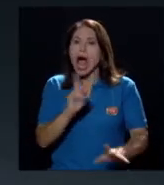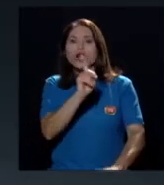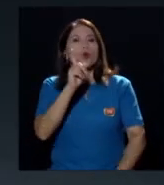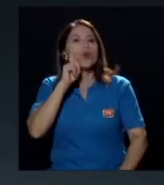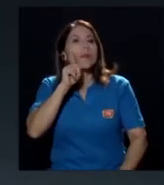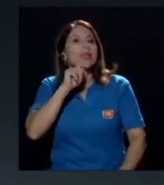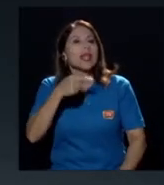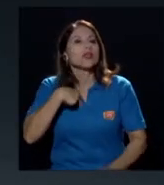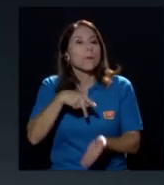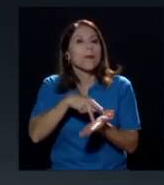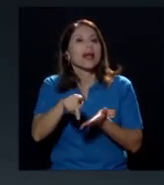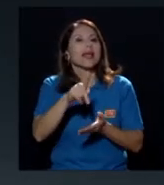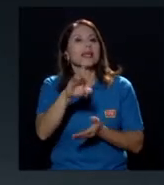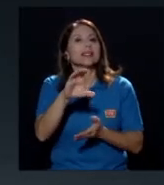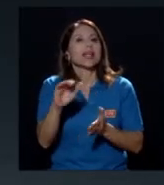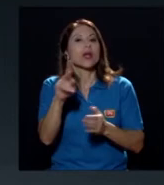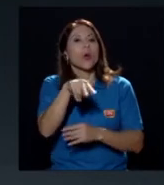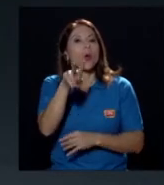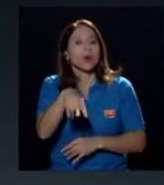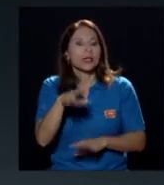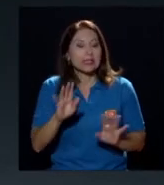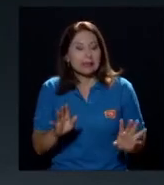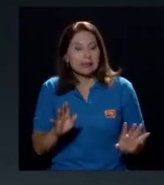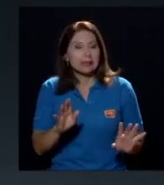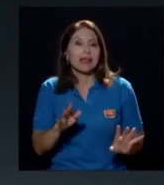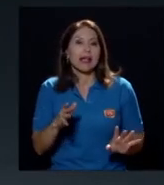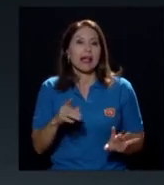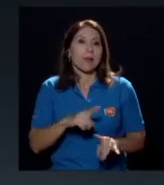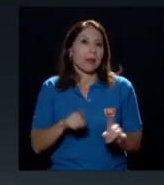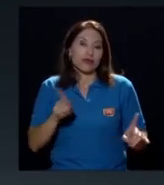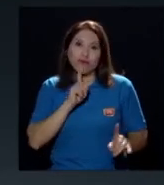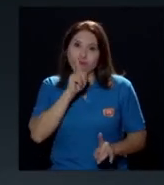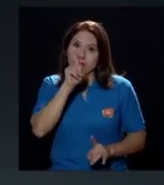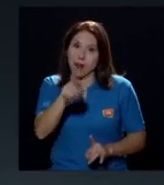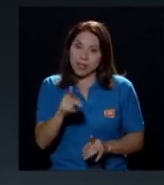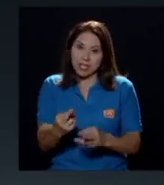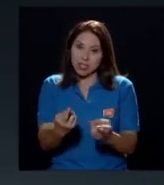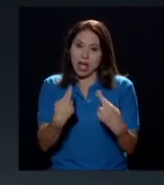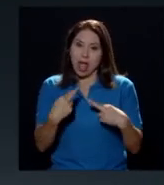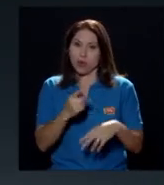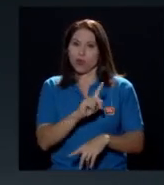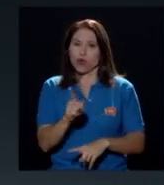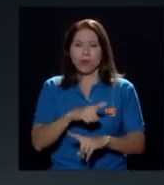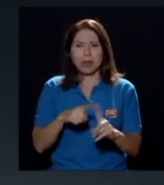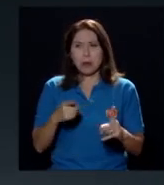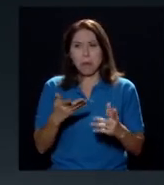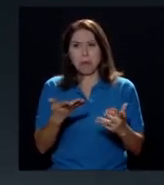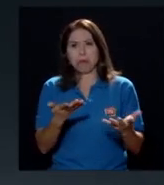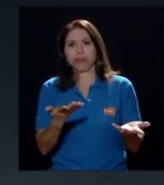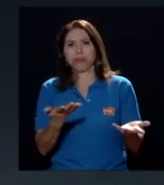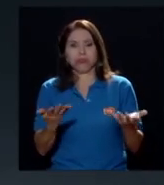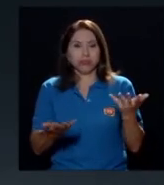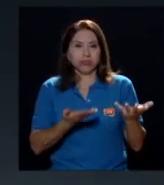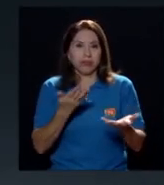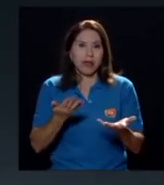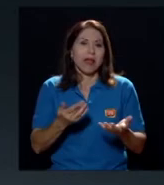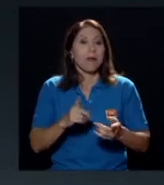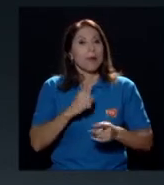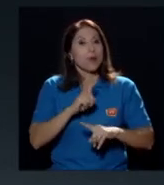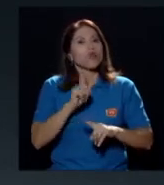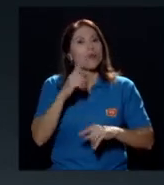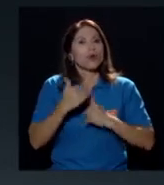porque sí, me dijo que tenía que pagar 5 colones de algo. Entonces no fue absolutamente regalado, pero no era para, sino que era por un